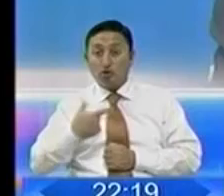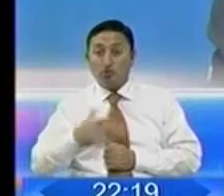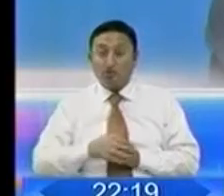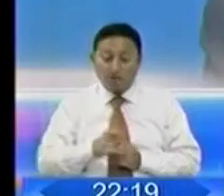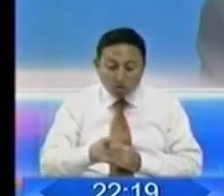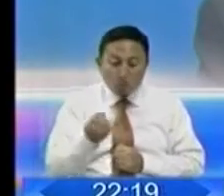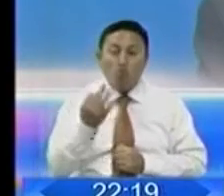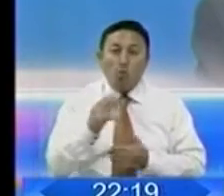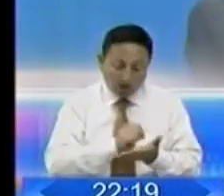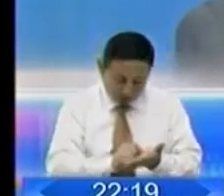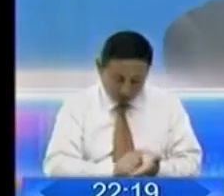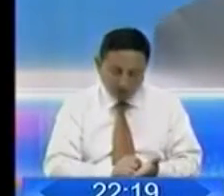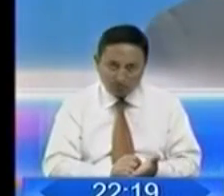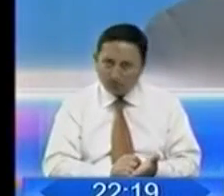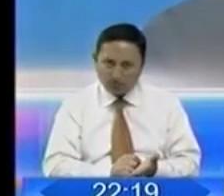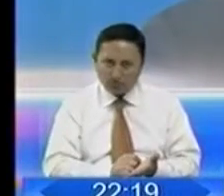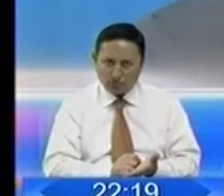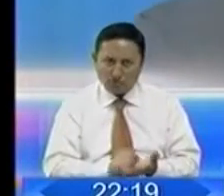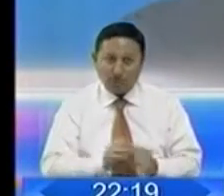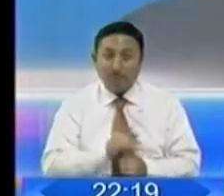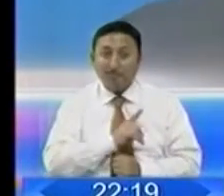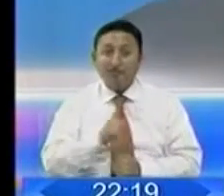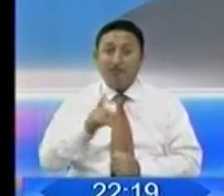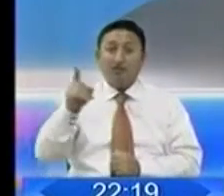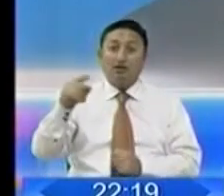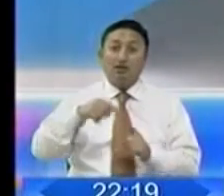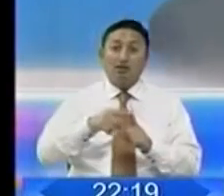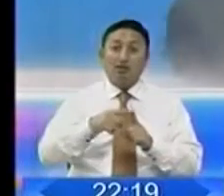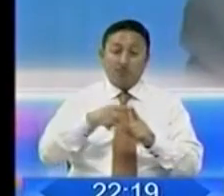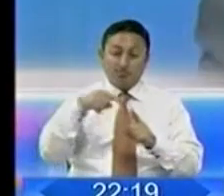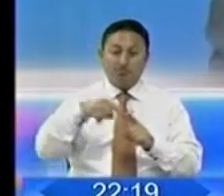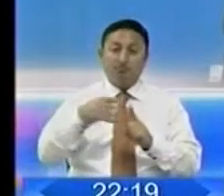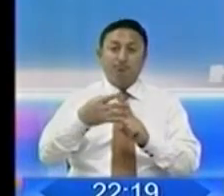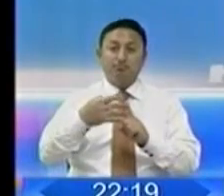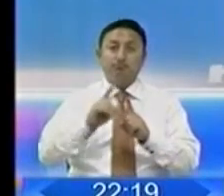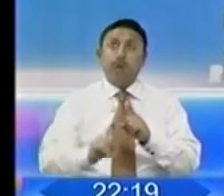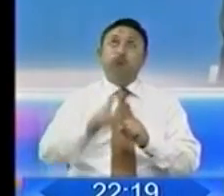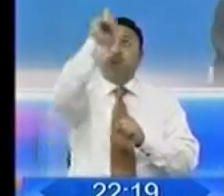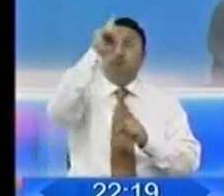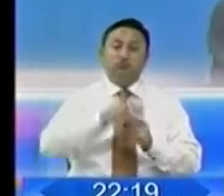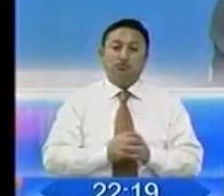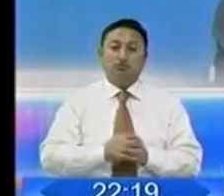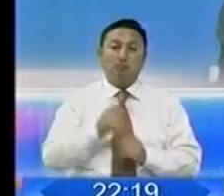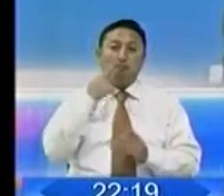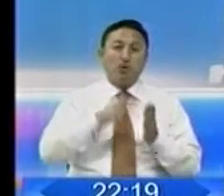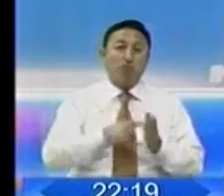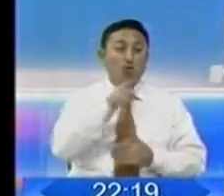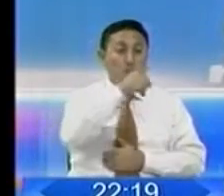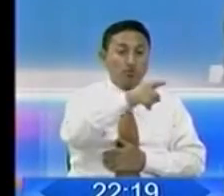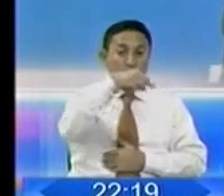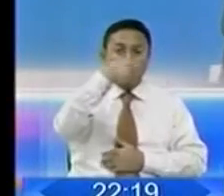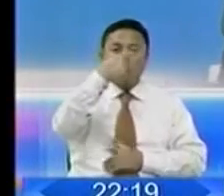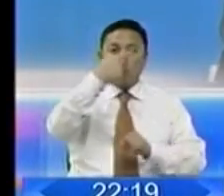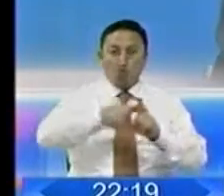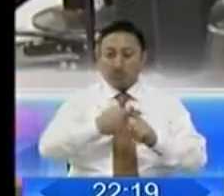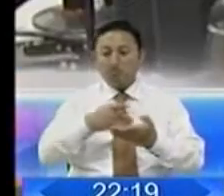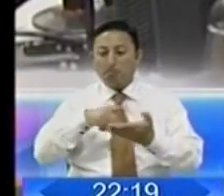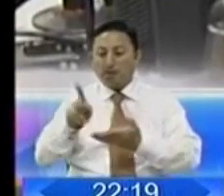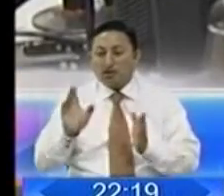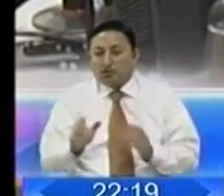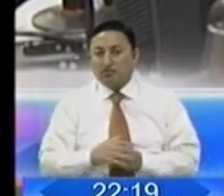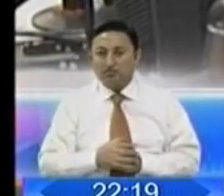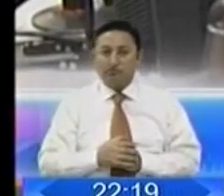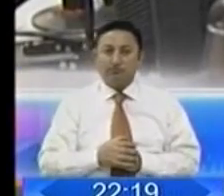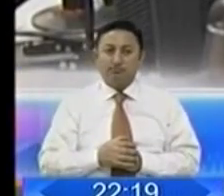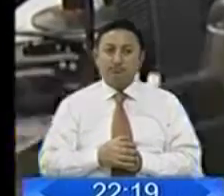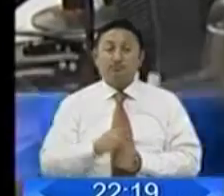cuánto ha consumido el agua, sino que ese sensor me dispara a la nube y me permite decir, señor Miguel Rivadeneira, usted ha consumido tanto y debe pagar tanto. Otro